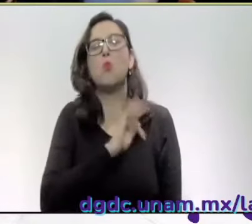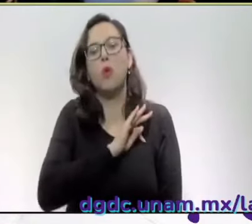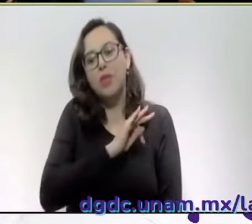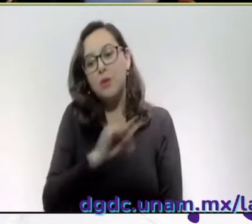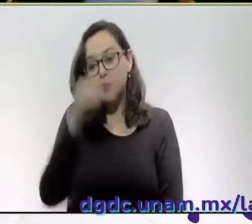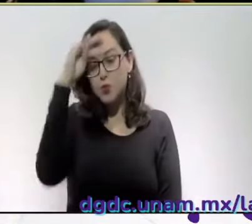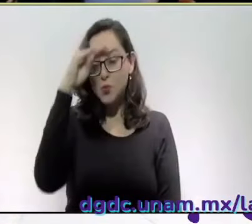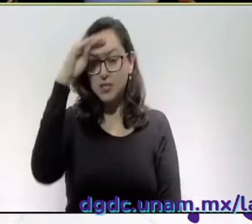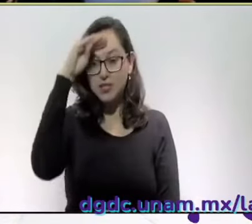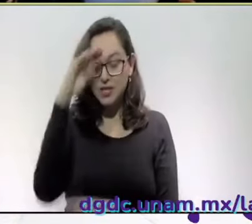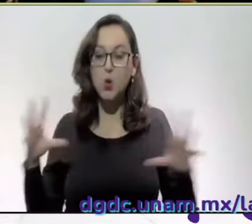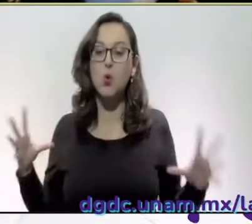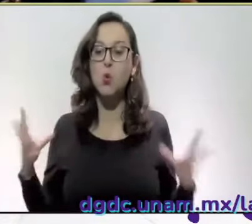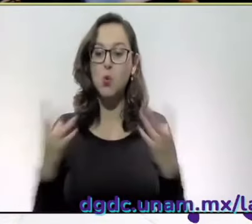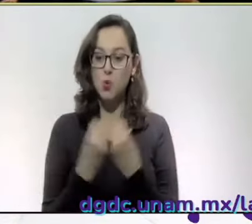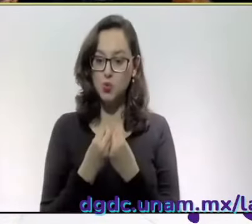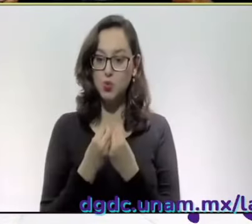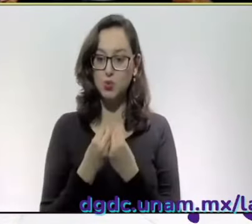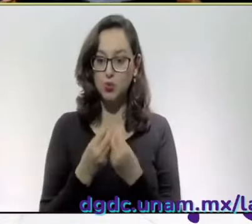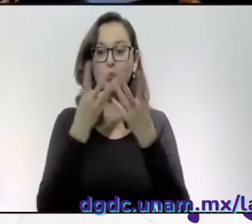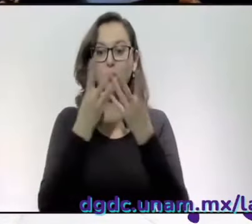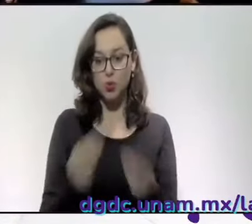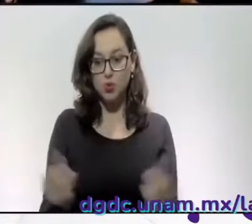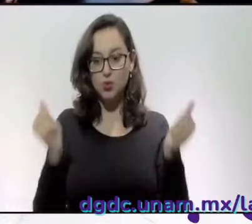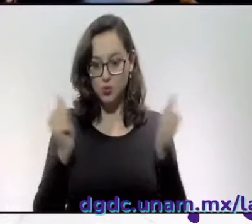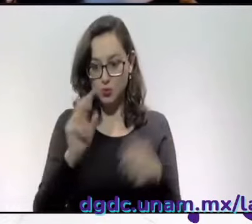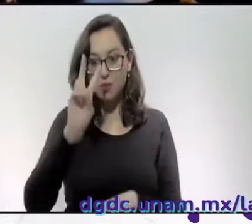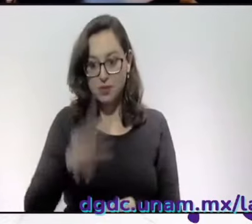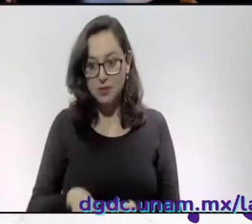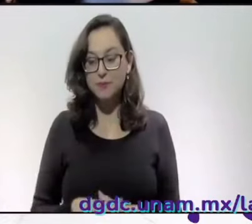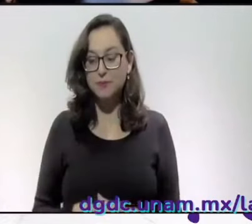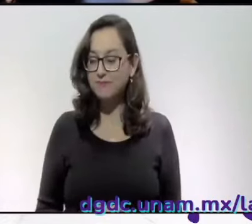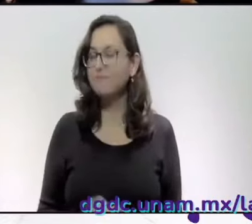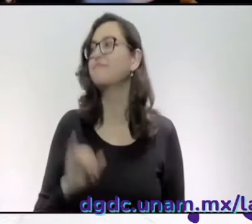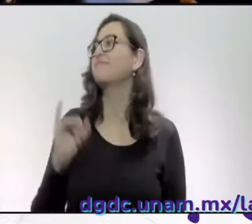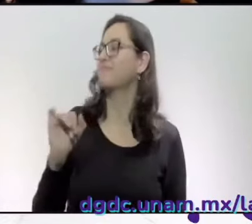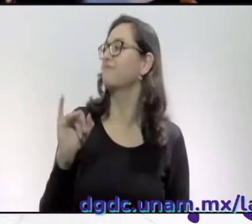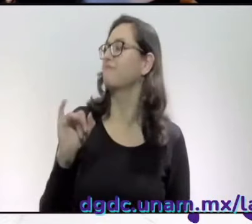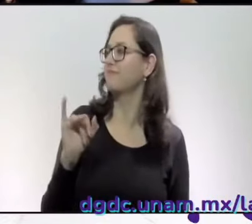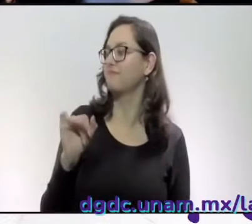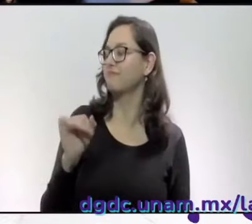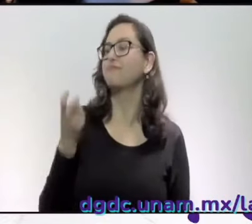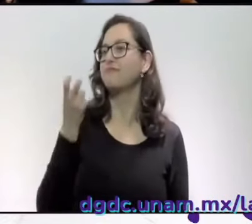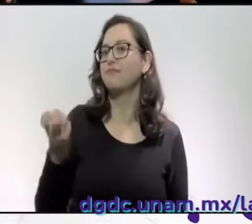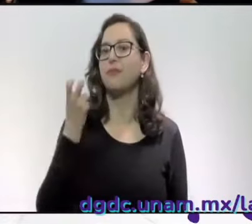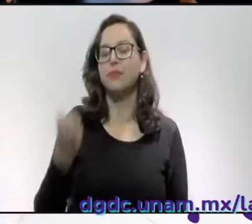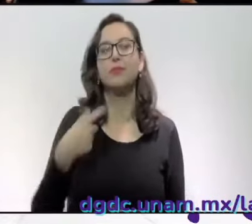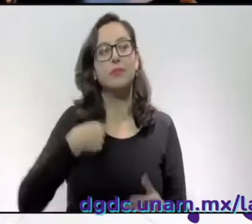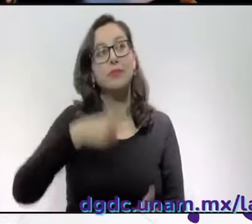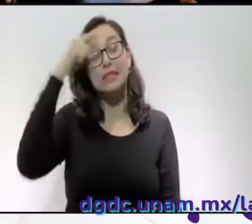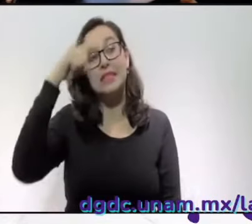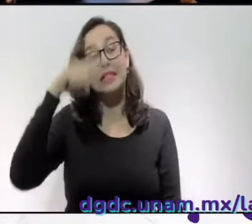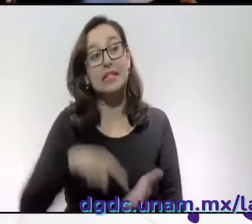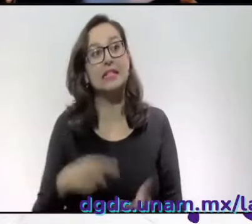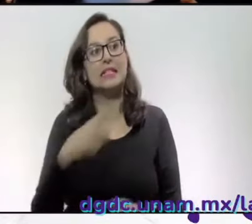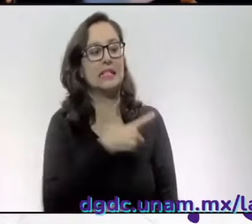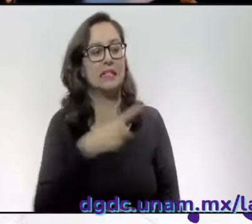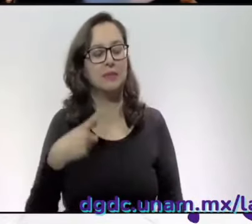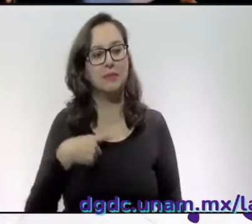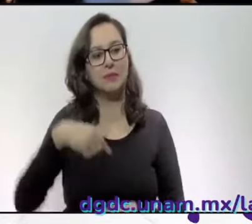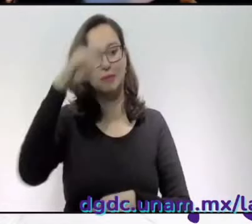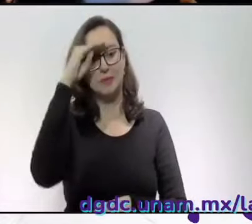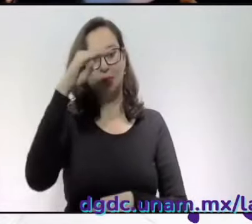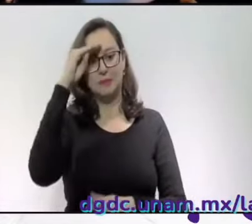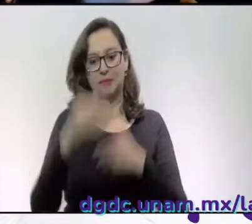en soluciones en conjunto, ¿no crees? Sí, aparte también hay que tener claro, yo creo que se ha avanzado mucho en